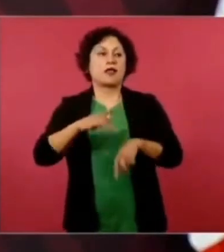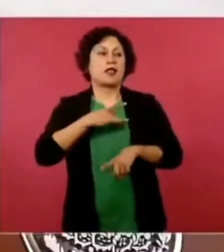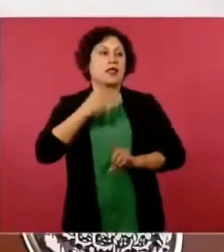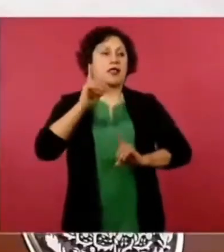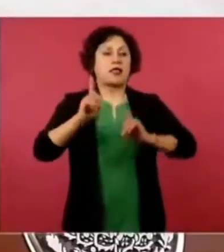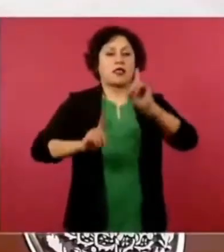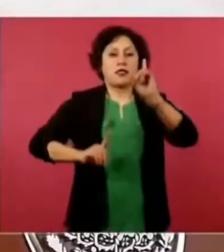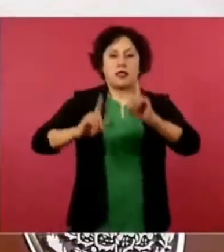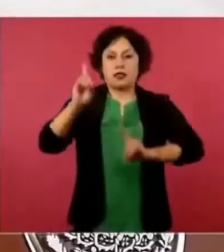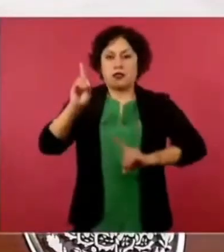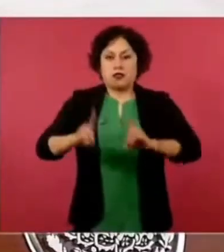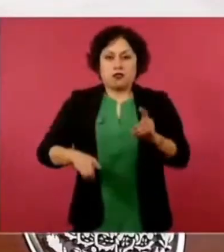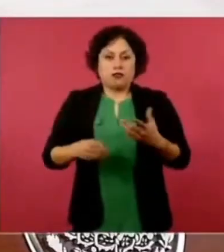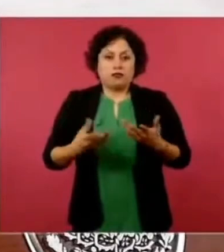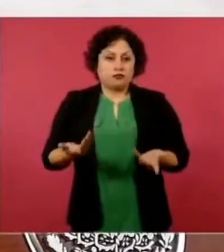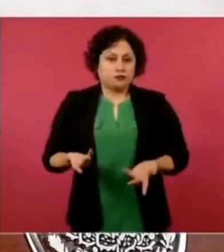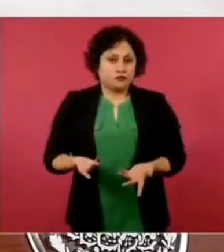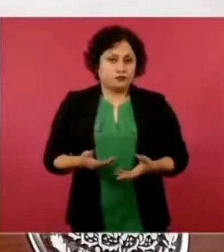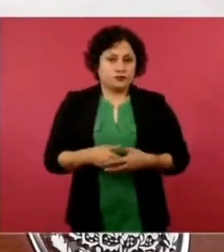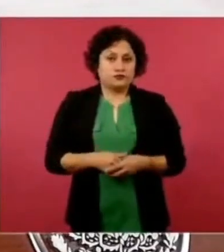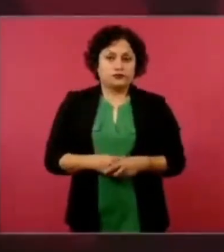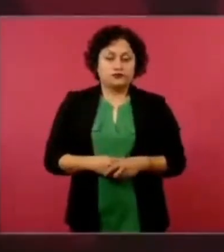y